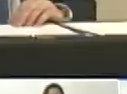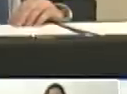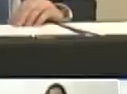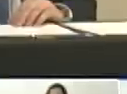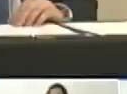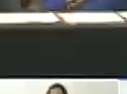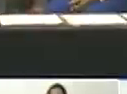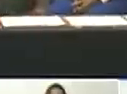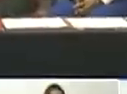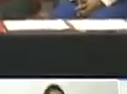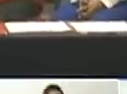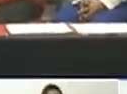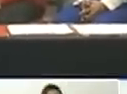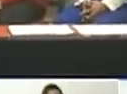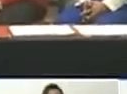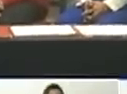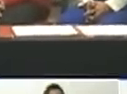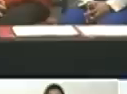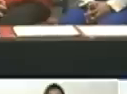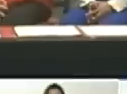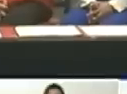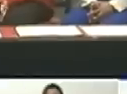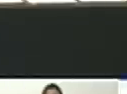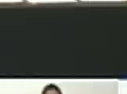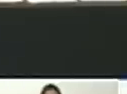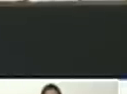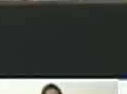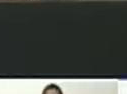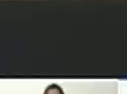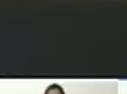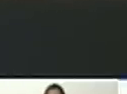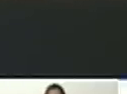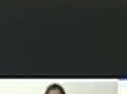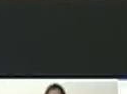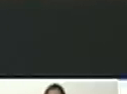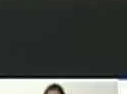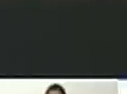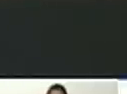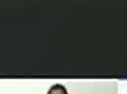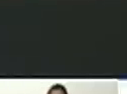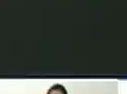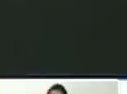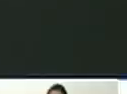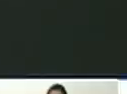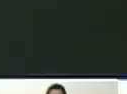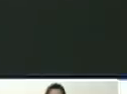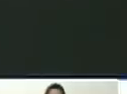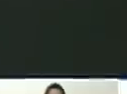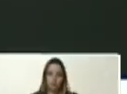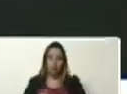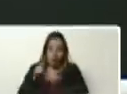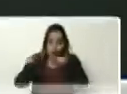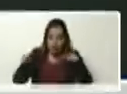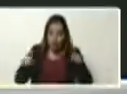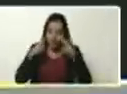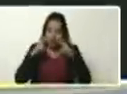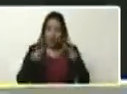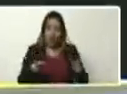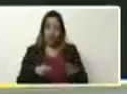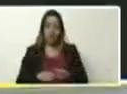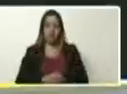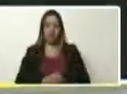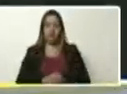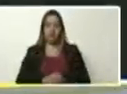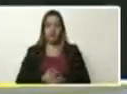bien de la patria y hago votos por el cumplimiento de la palabra. Para que ustedes vean